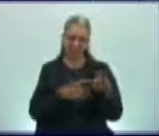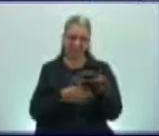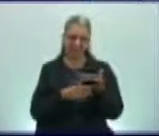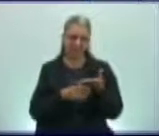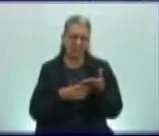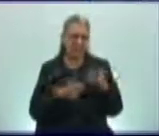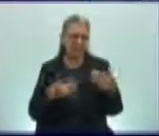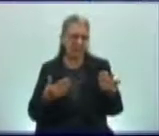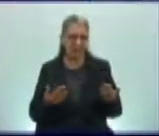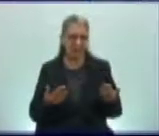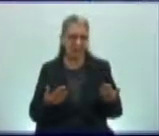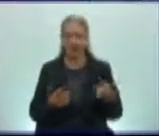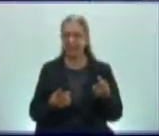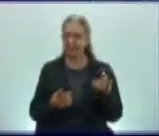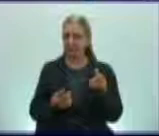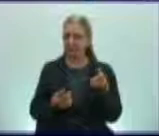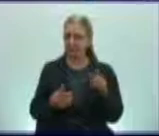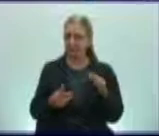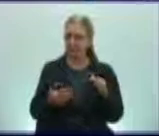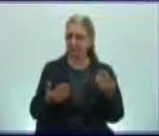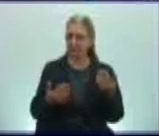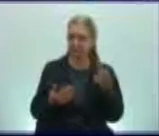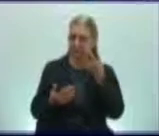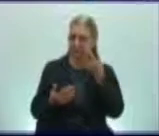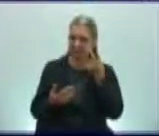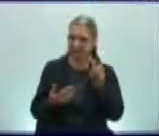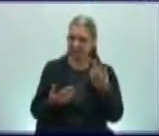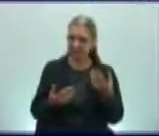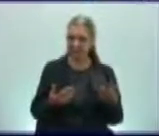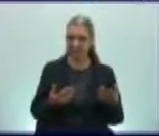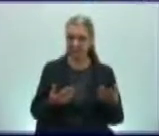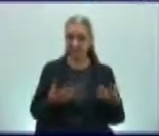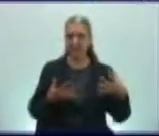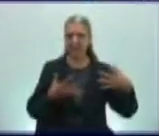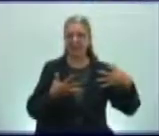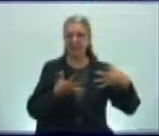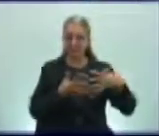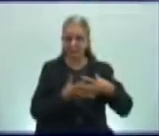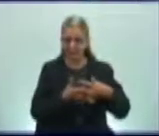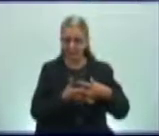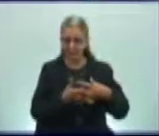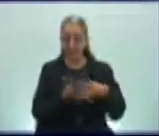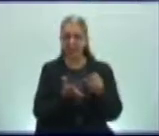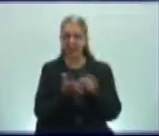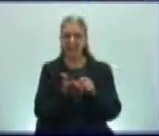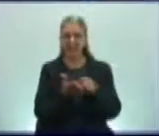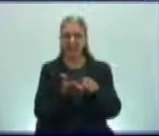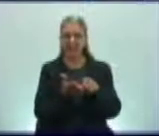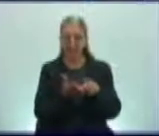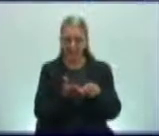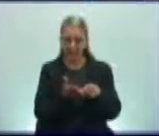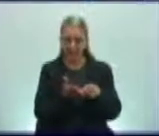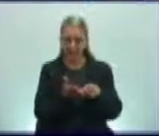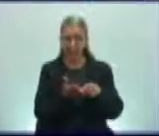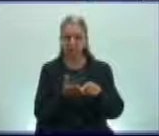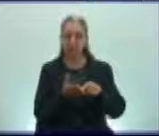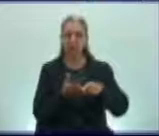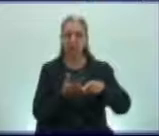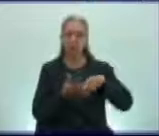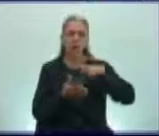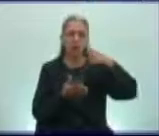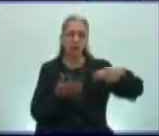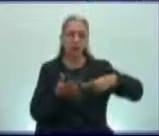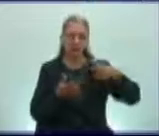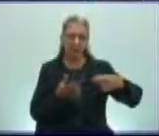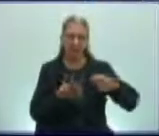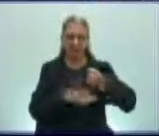caso, fíjense bien que saben la relación entre los radios que tienen las ruedas de este